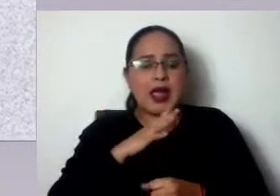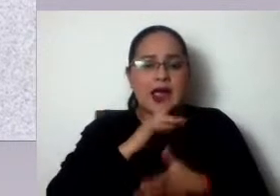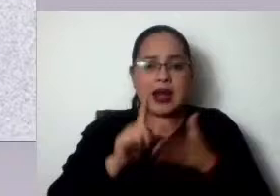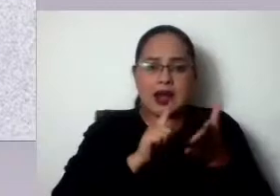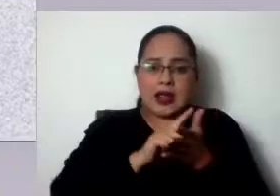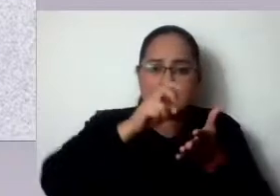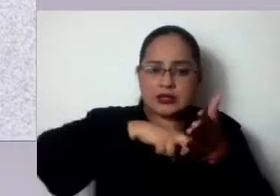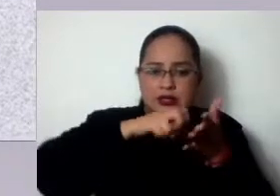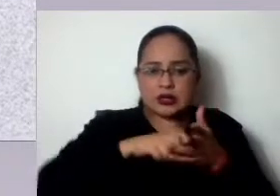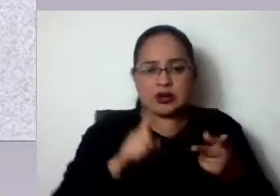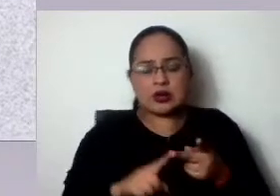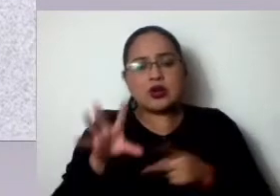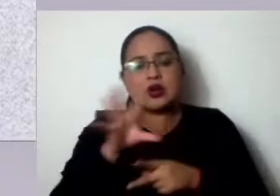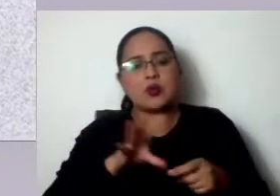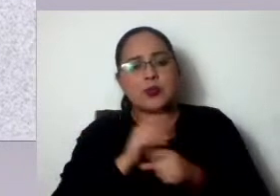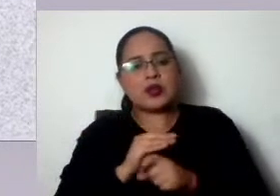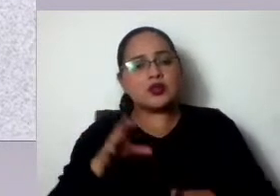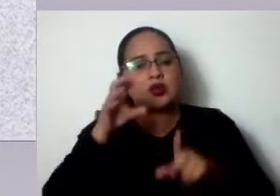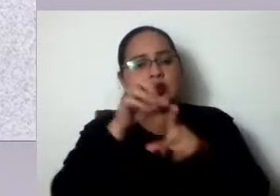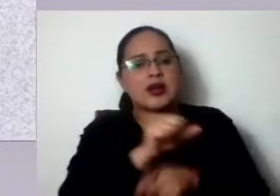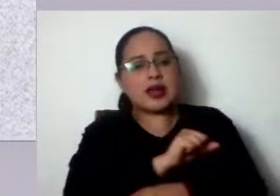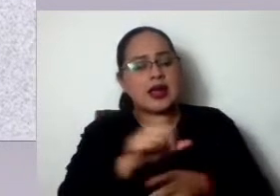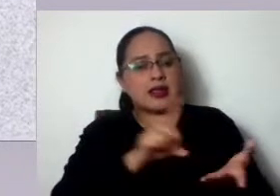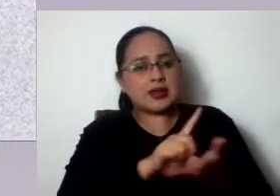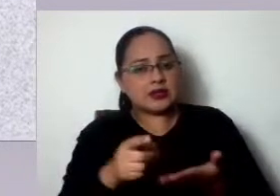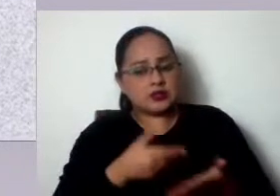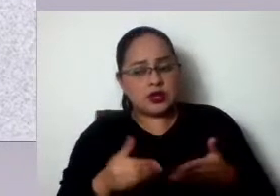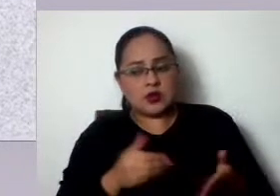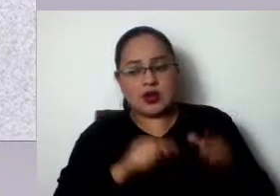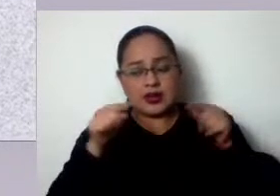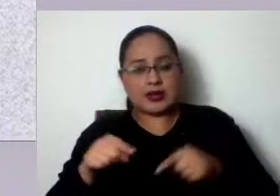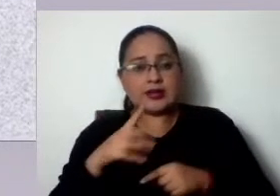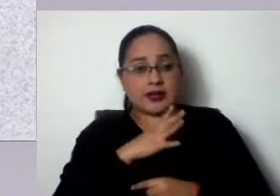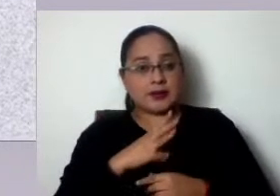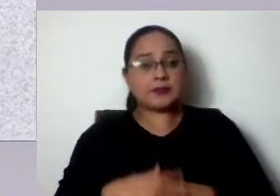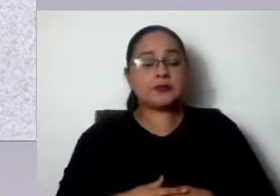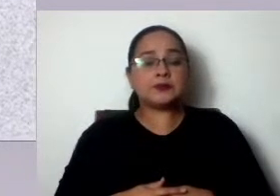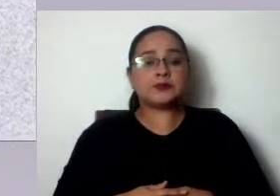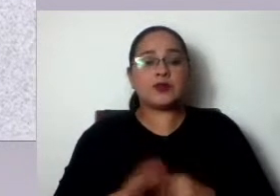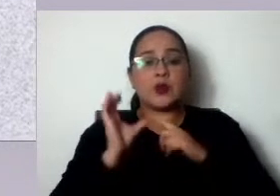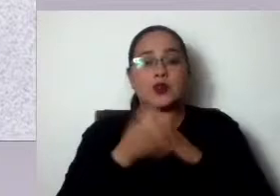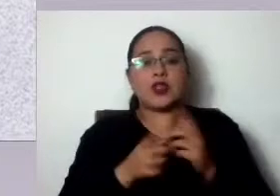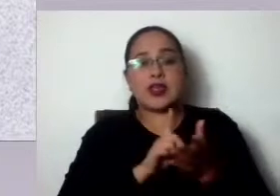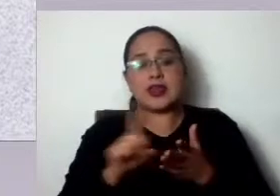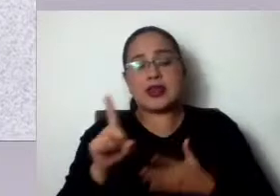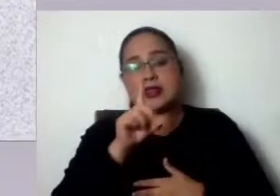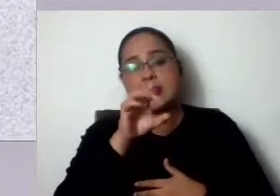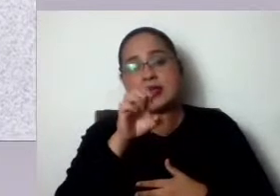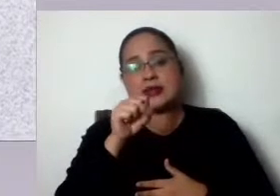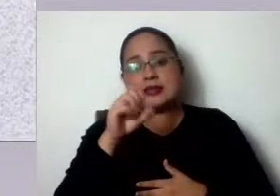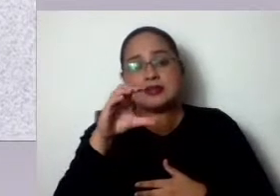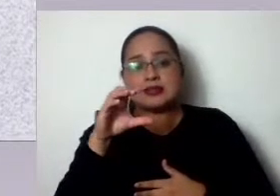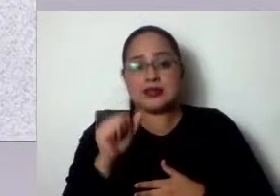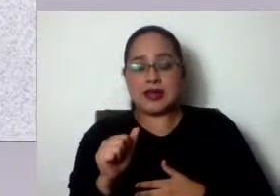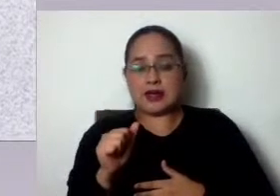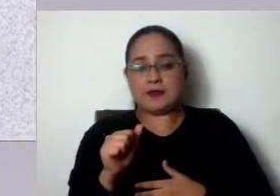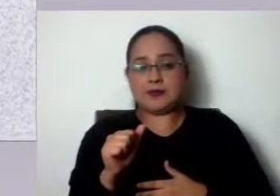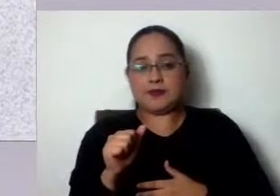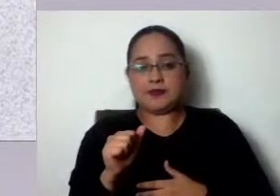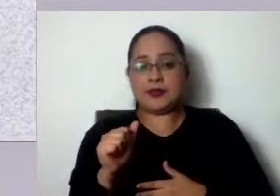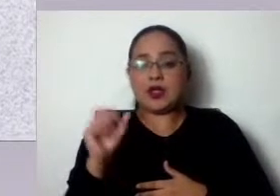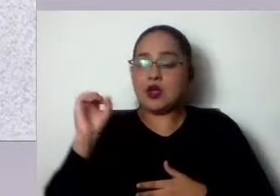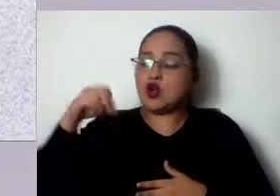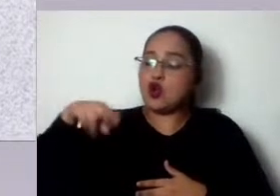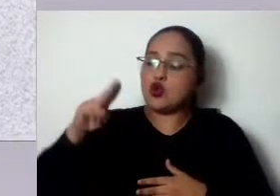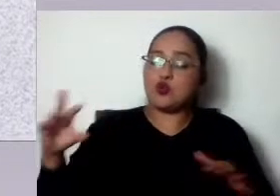plena efectividad de los derechos aquí reconocidos el comité de derechos sociales económicos y culturales de naciones